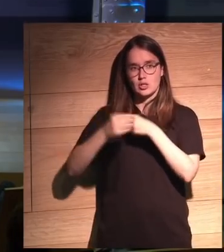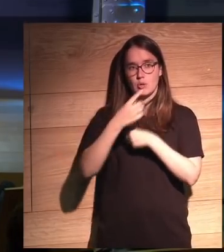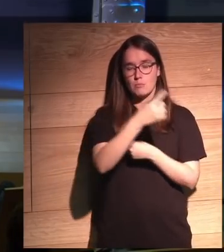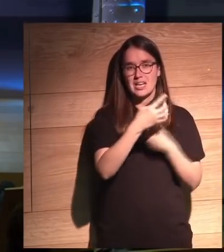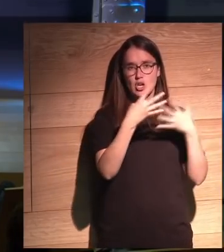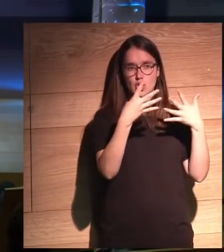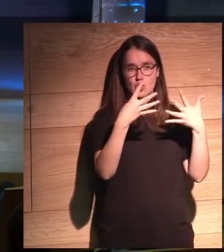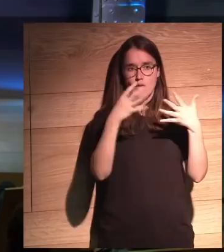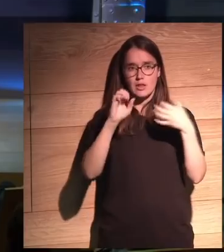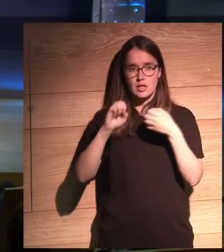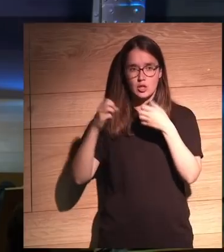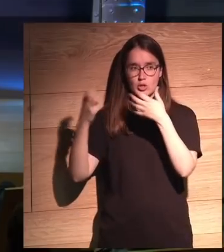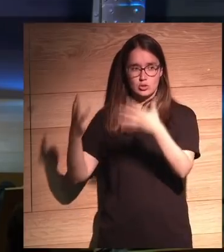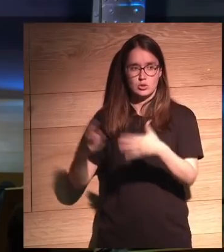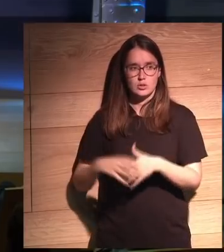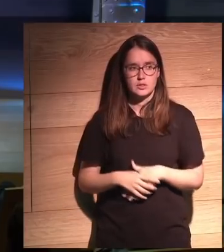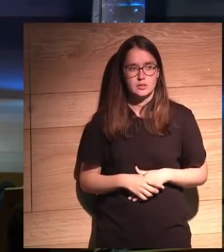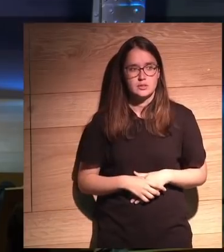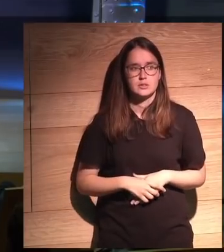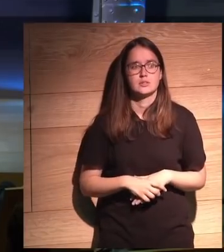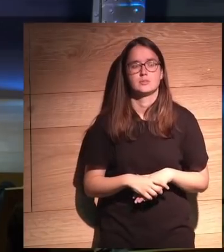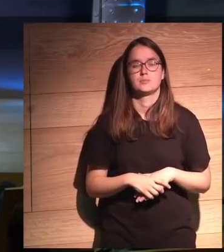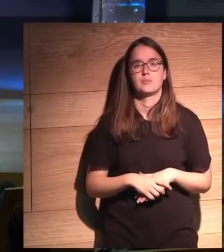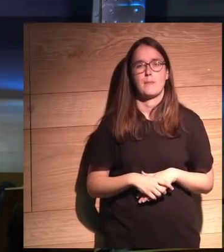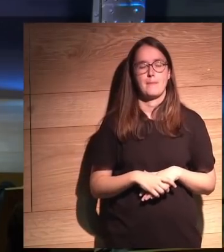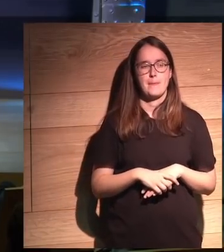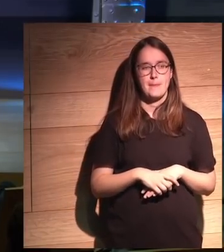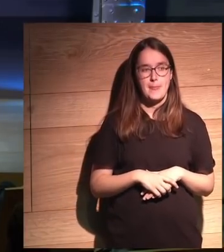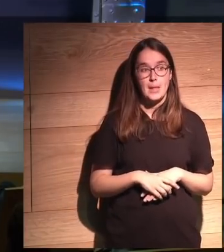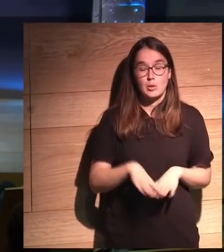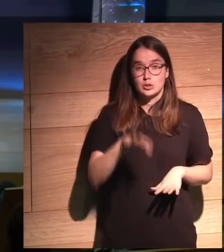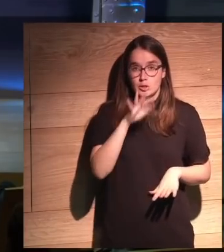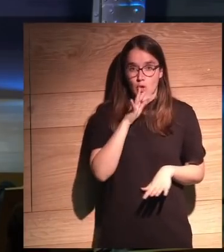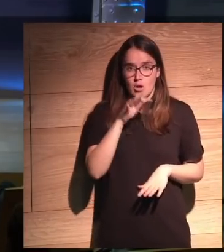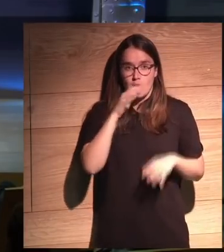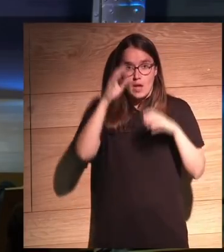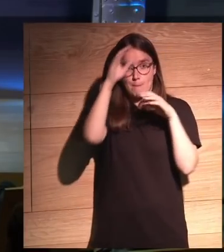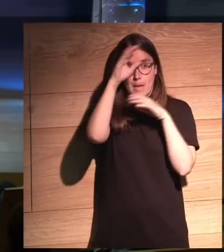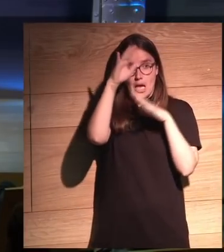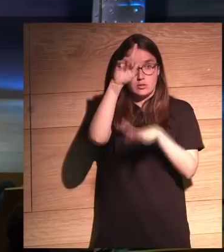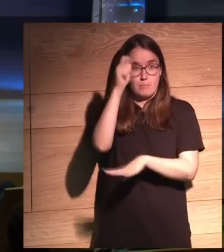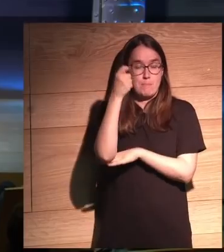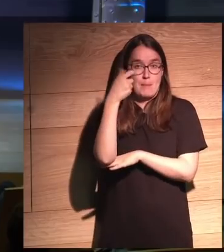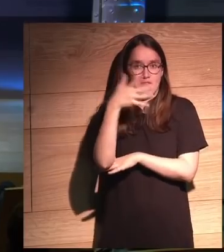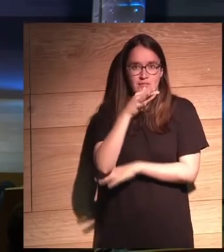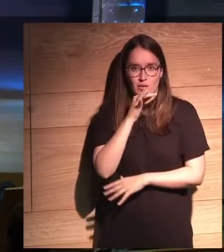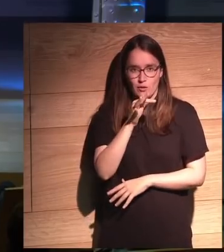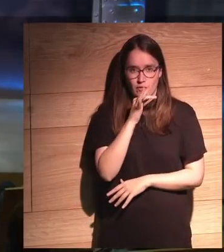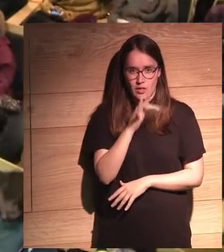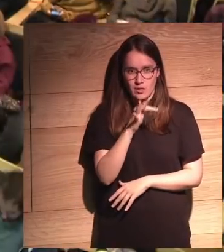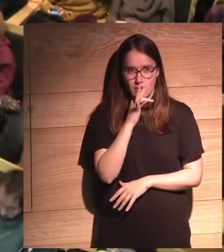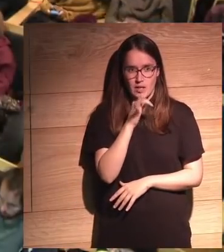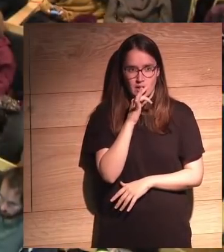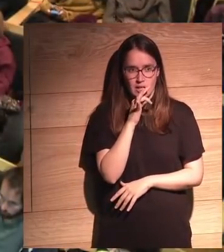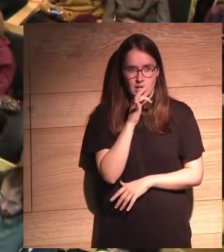es 9, ¿no? ¿Lo veis vosotros mejor desde ahí? No, 8, cuando todavía Picasso no había triunfado, y